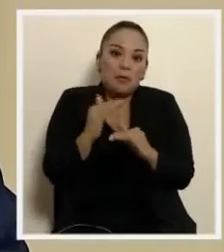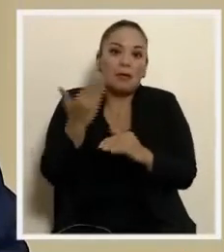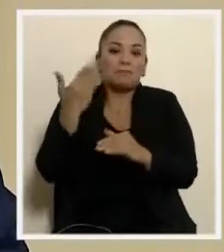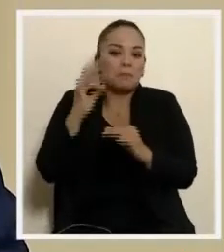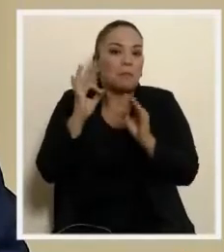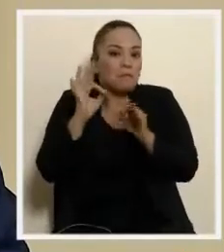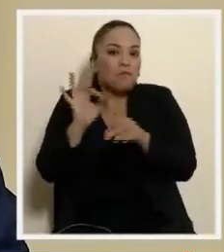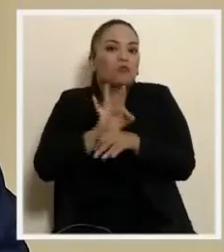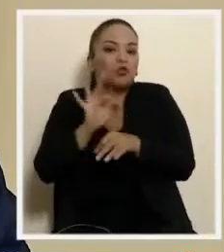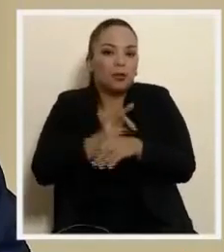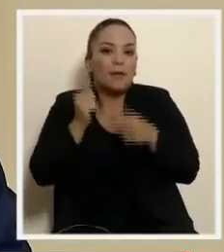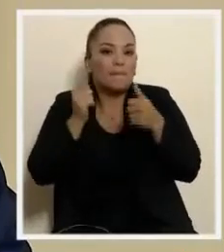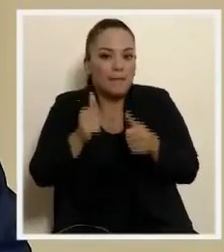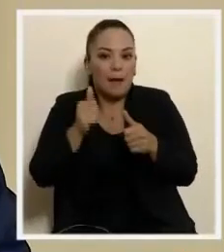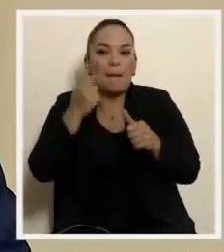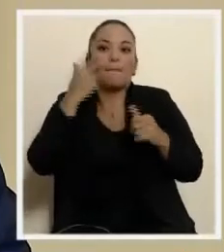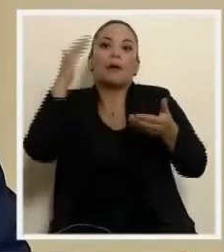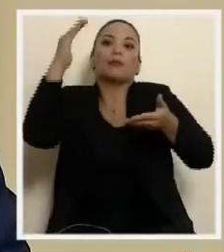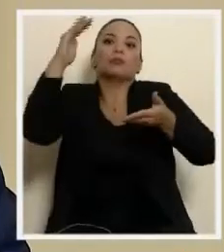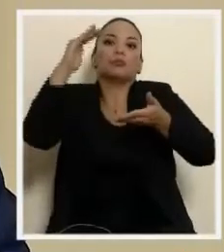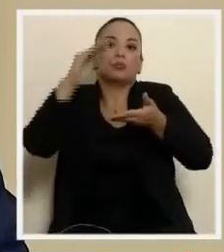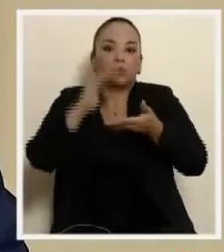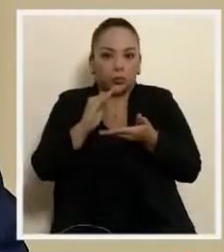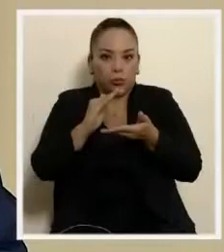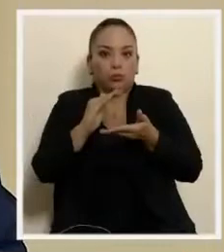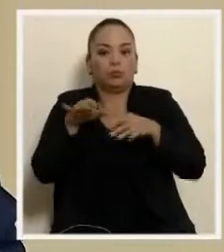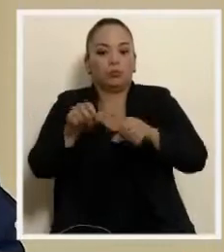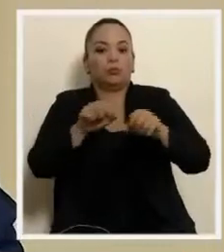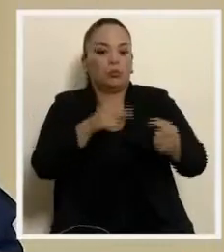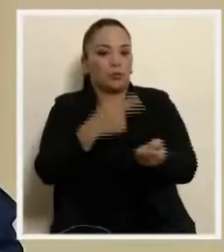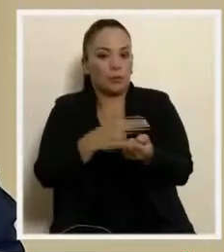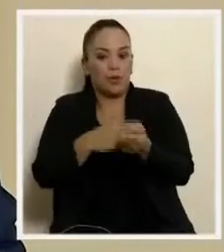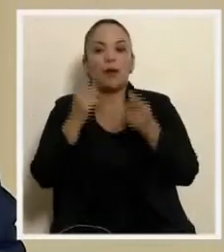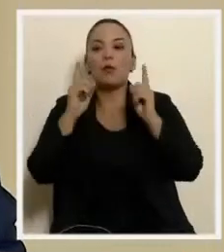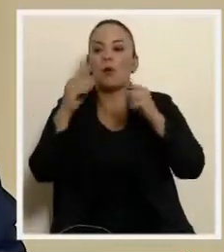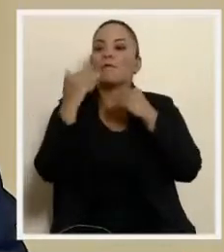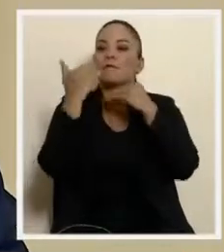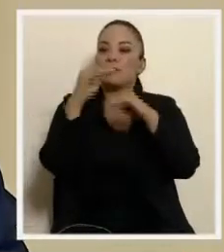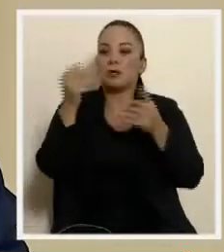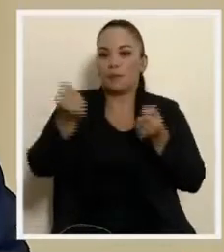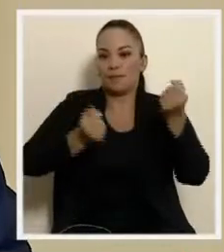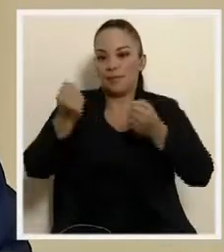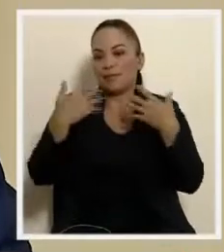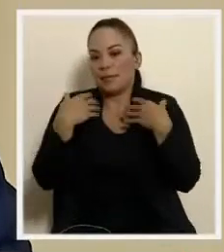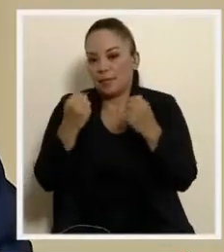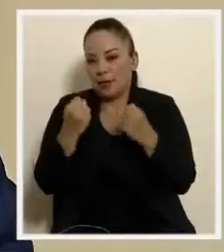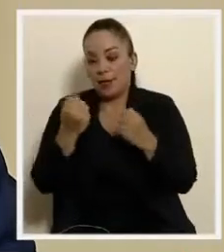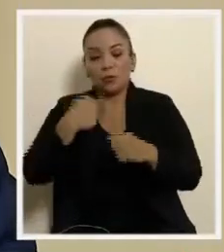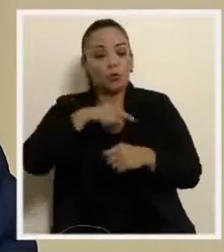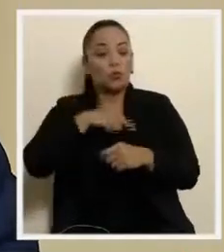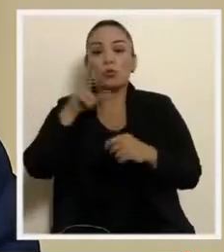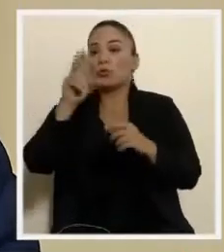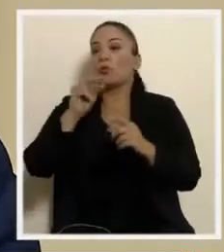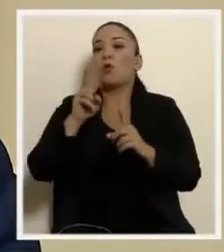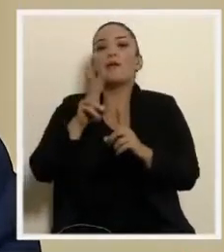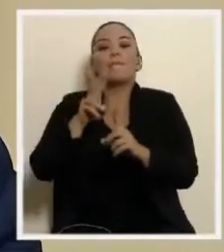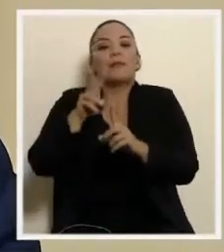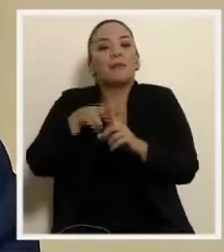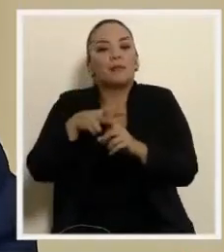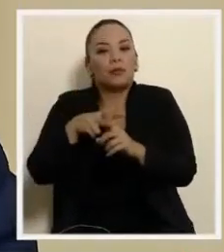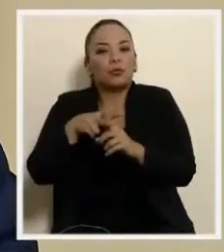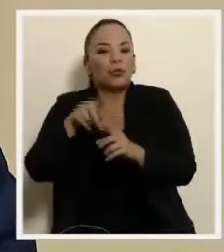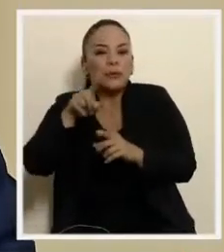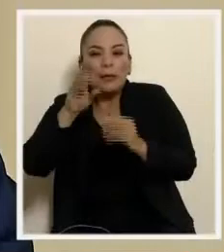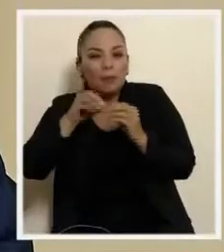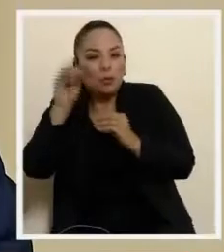para poder desacelerar la velocidad de ocupación de los hospitales, que es la restricción vehicular sanitaria. No la implementamos